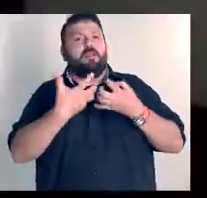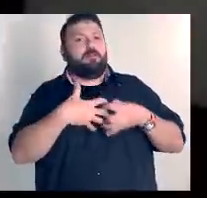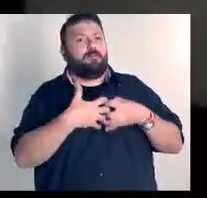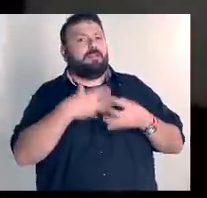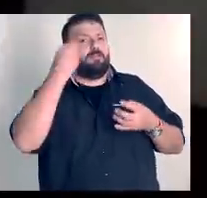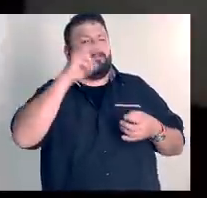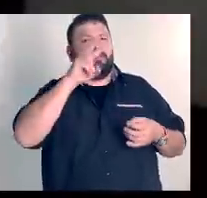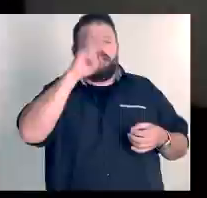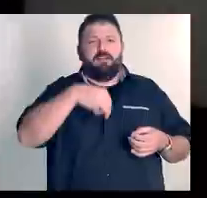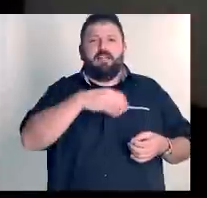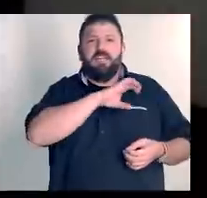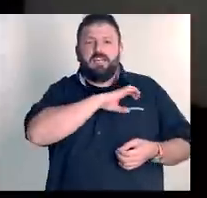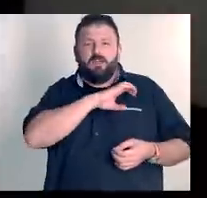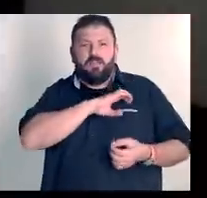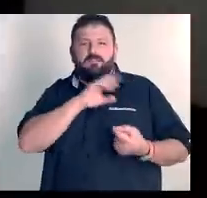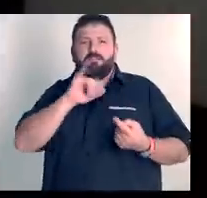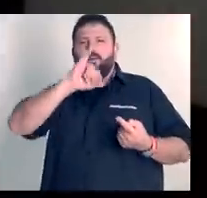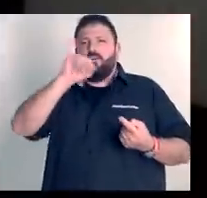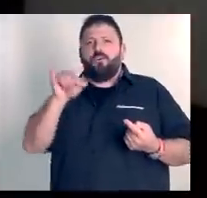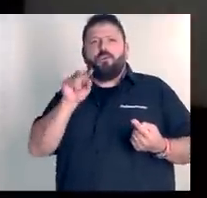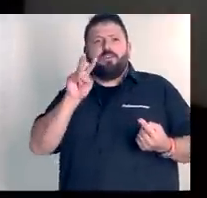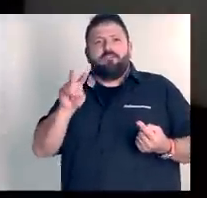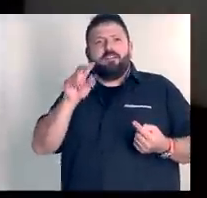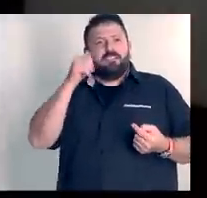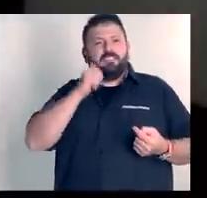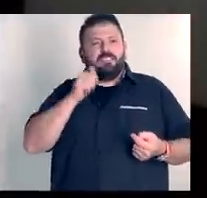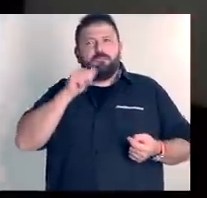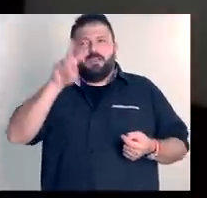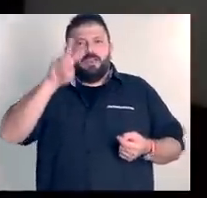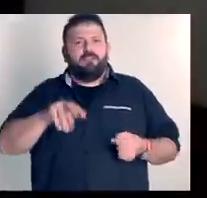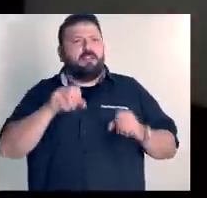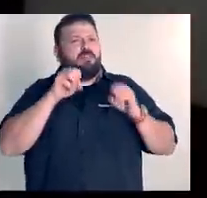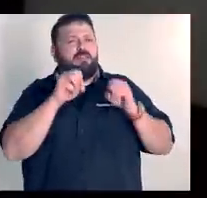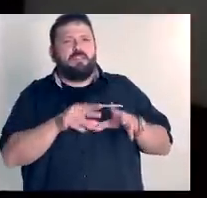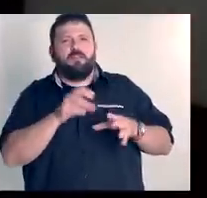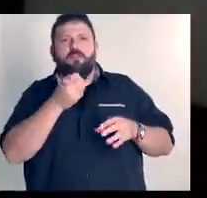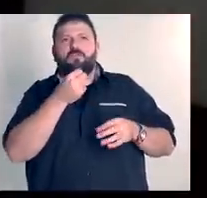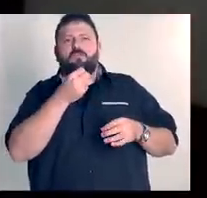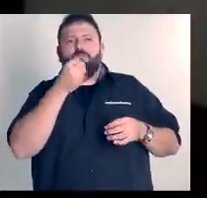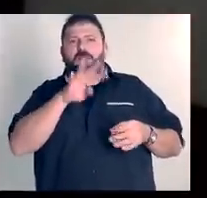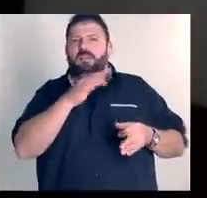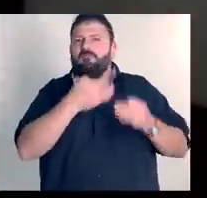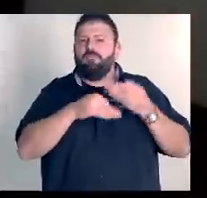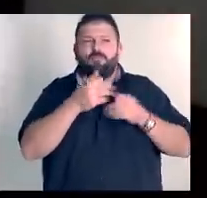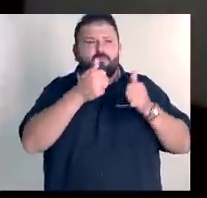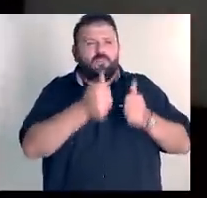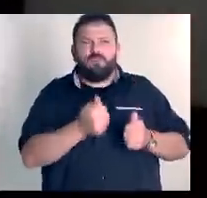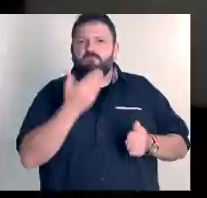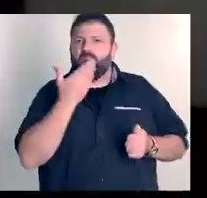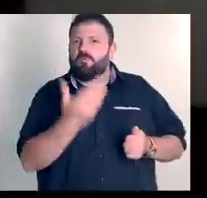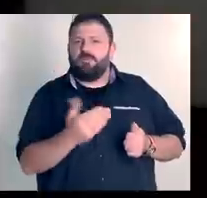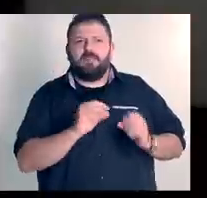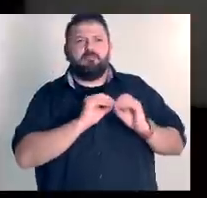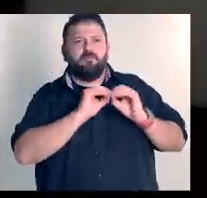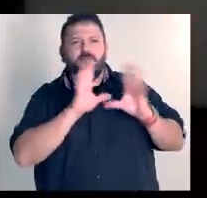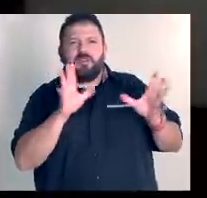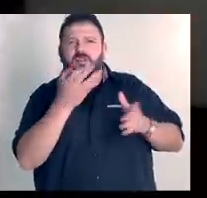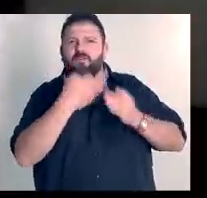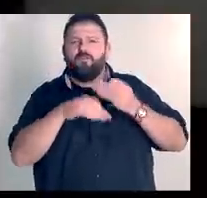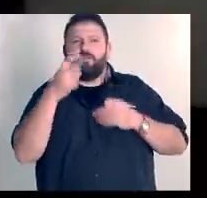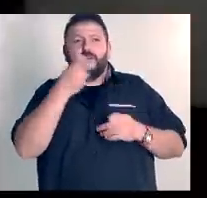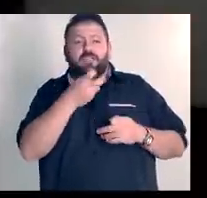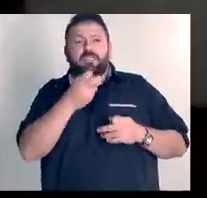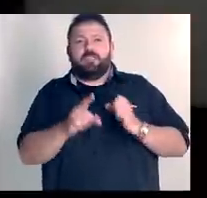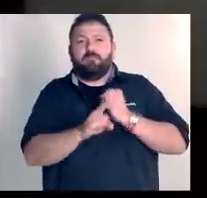nuestro queridísimo Jorge Vergara nos dejó una empresa también estructurada que nos permite en este momento de